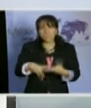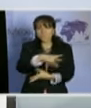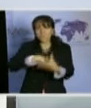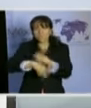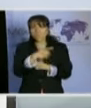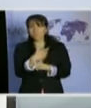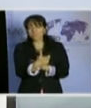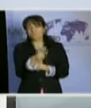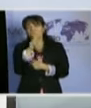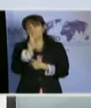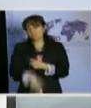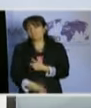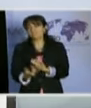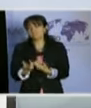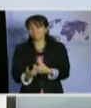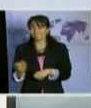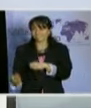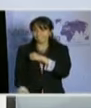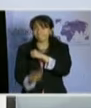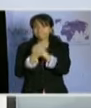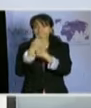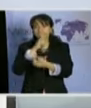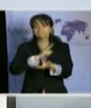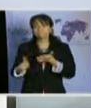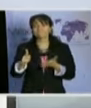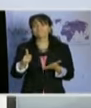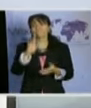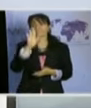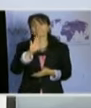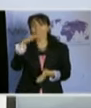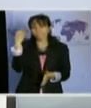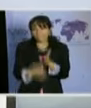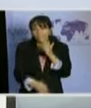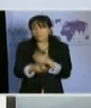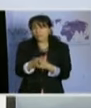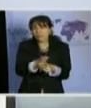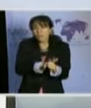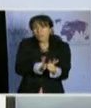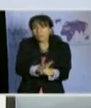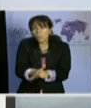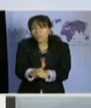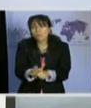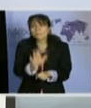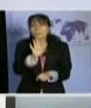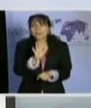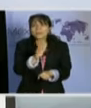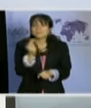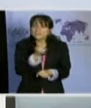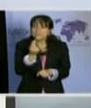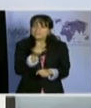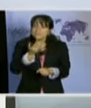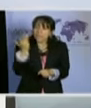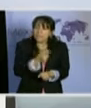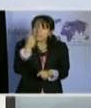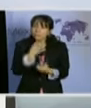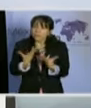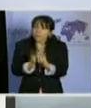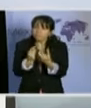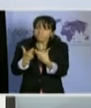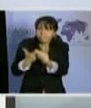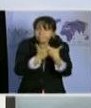mejorar y tener una mejor coordinación entre los distintos niveles de gobierno y el papel de la sociedad